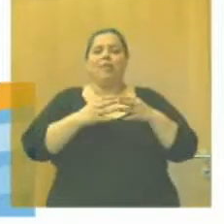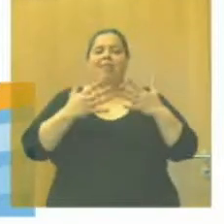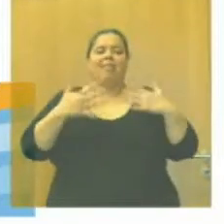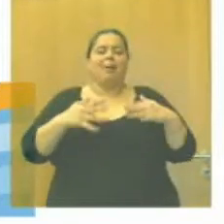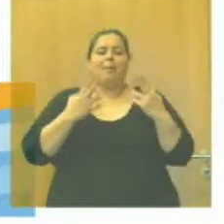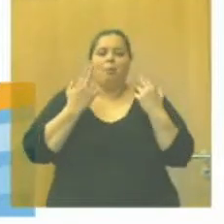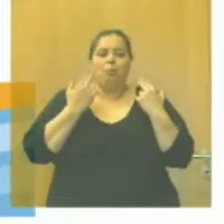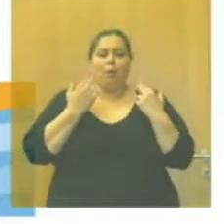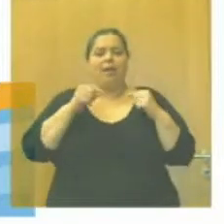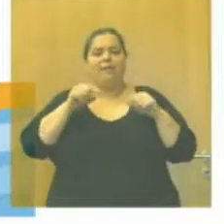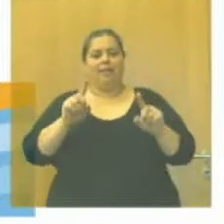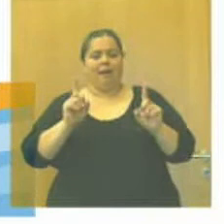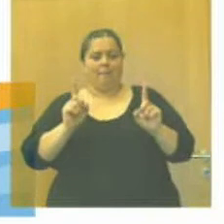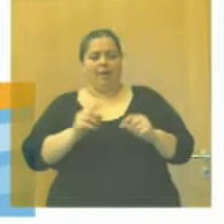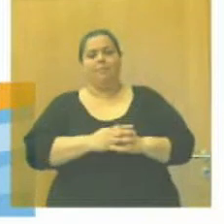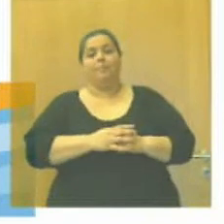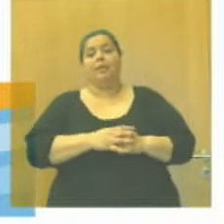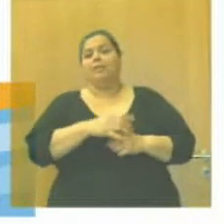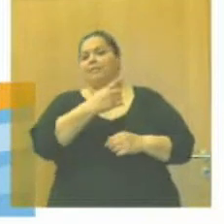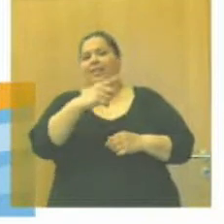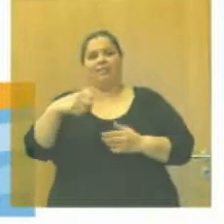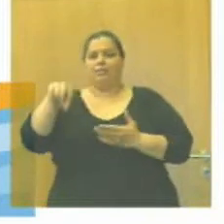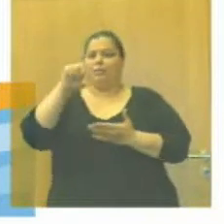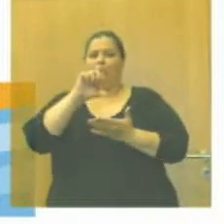en Manabí, Calchí, Esmeraldas, han sido